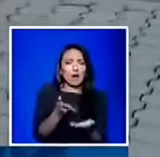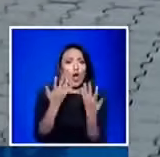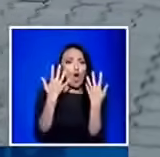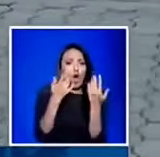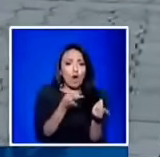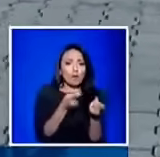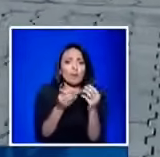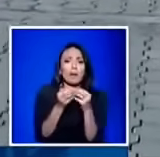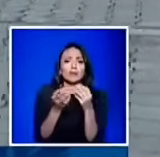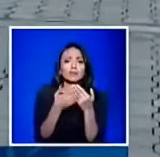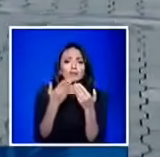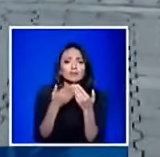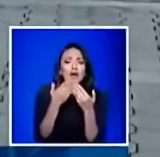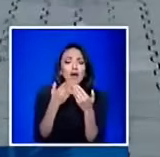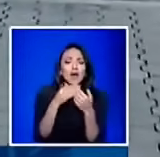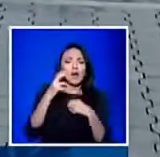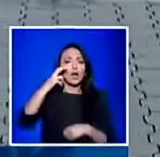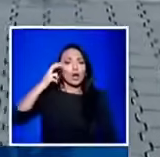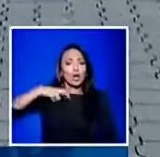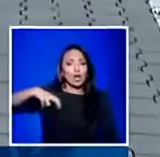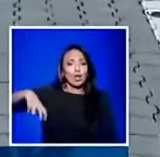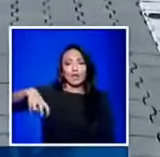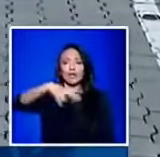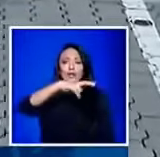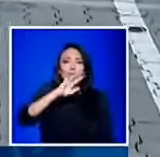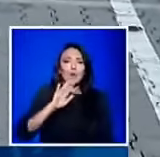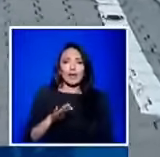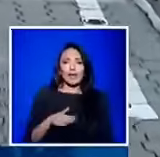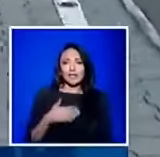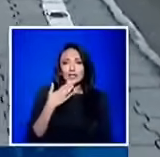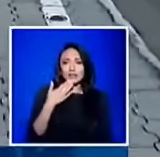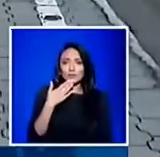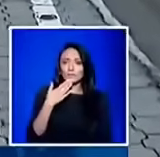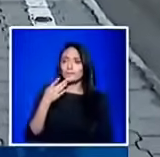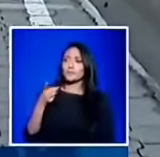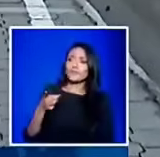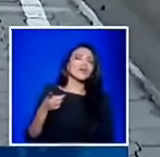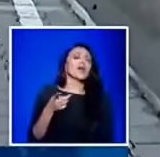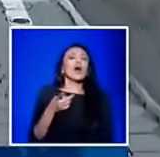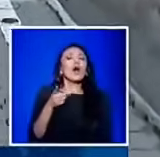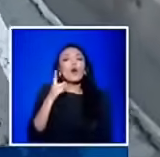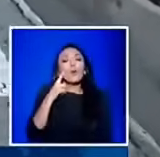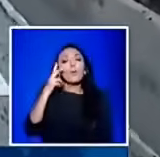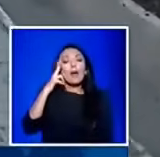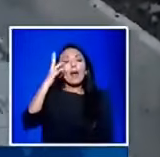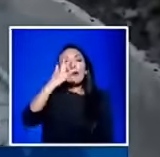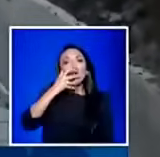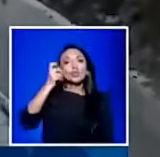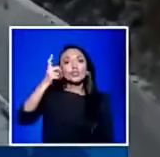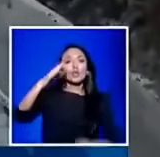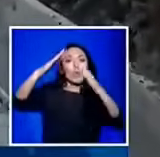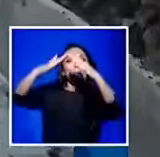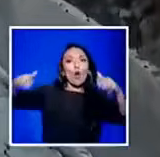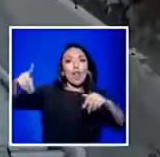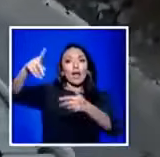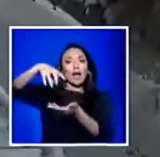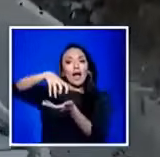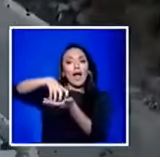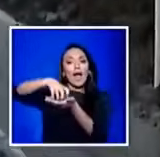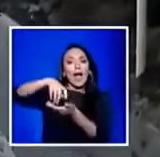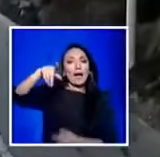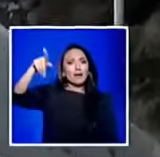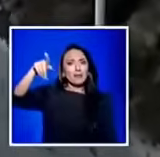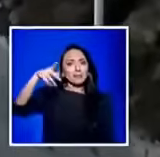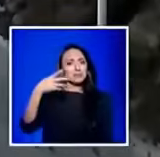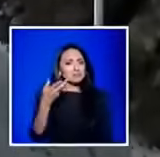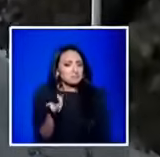el turismo para llegar hasta el Cayambe, para poder visitar este maravilloso nevado, pero